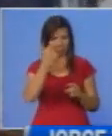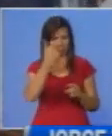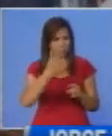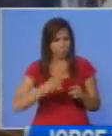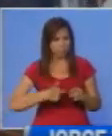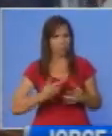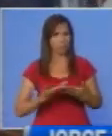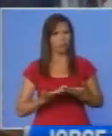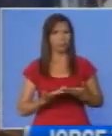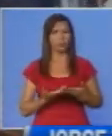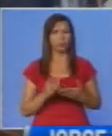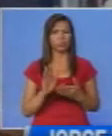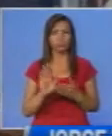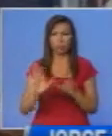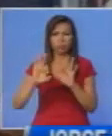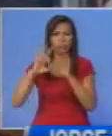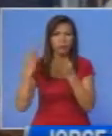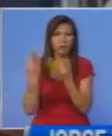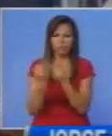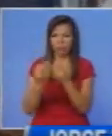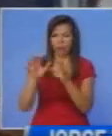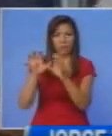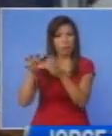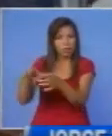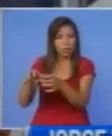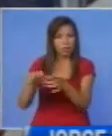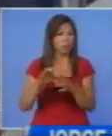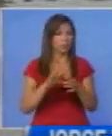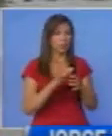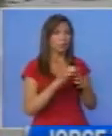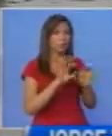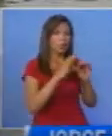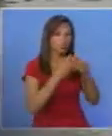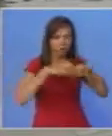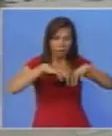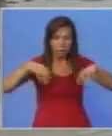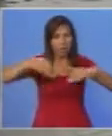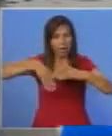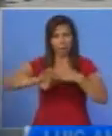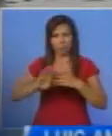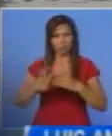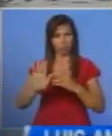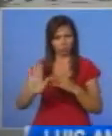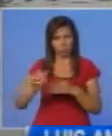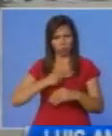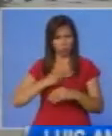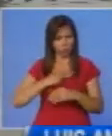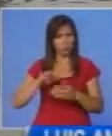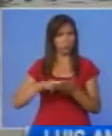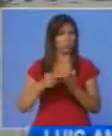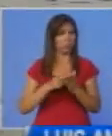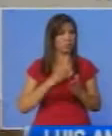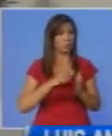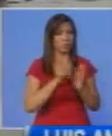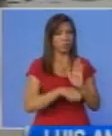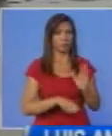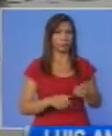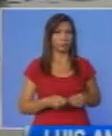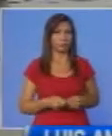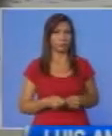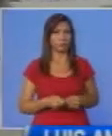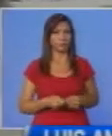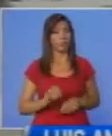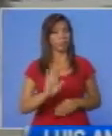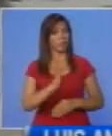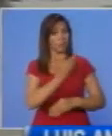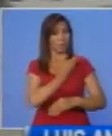dormitorio privado donde habita una familia distinta que su hijo mayor de edad? Por gozar de fuero de corte, al juez lo procesó el presidente de la